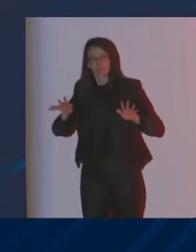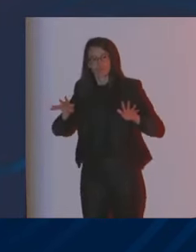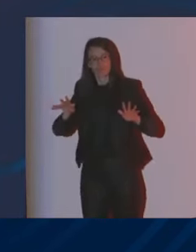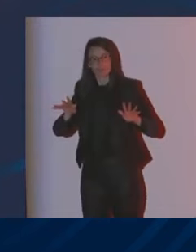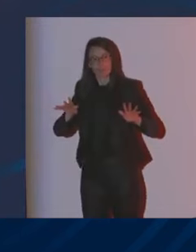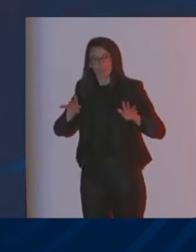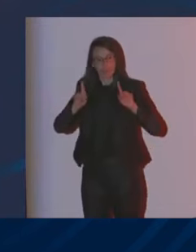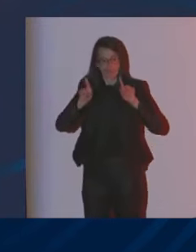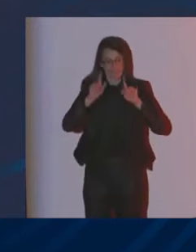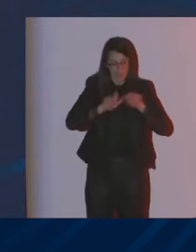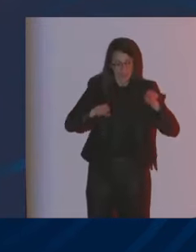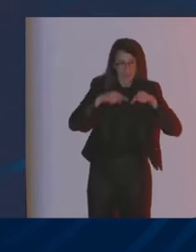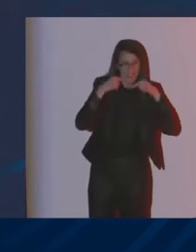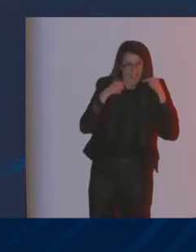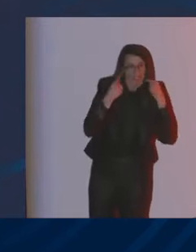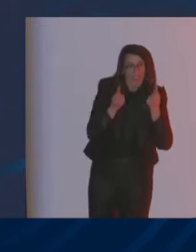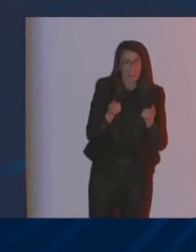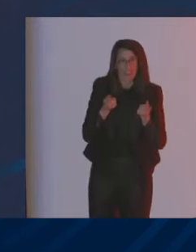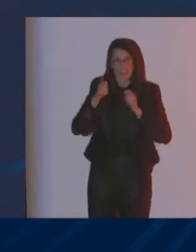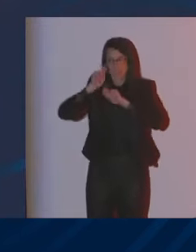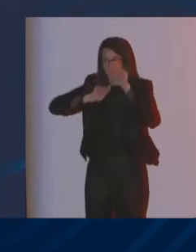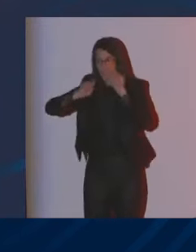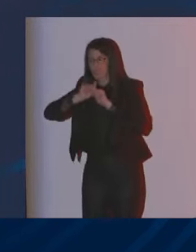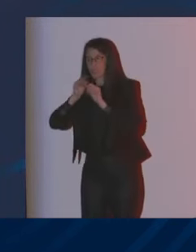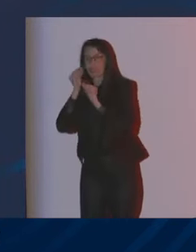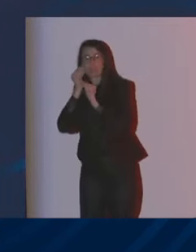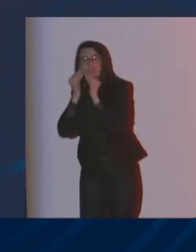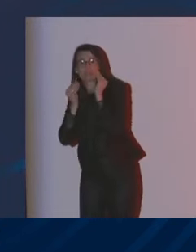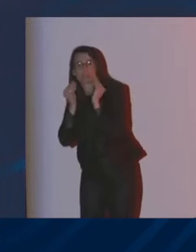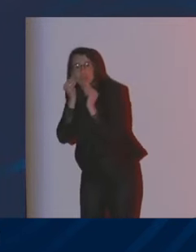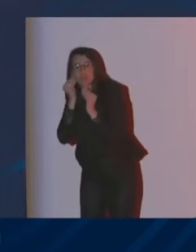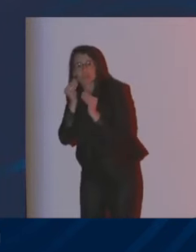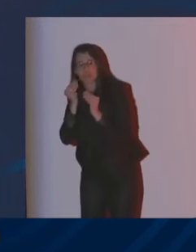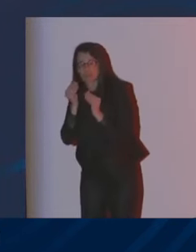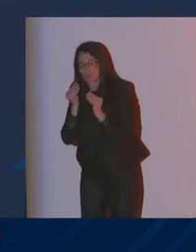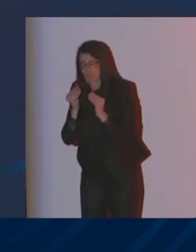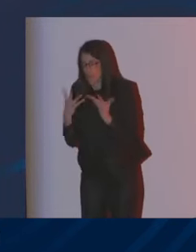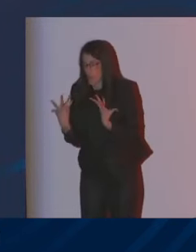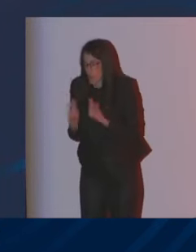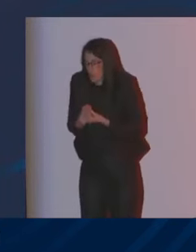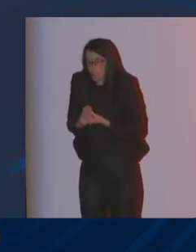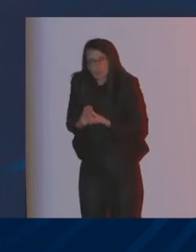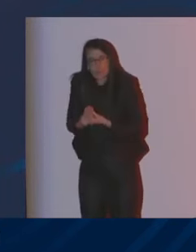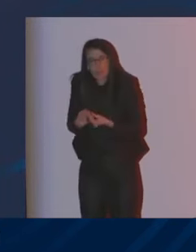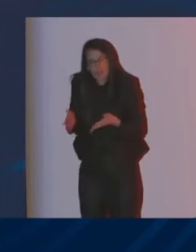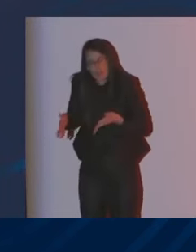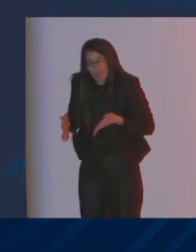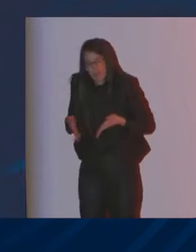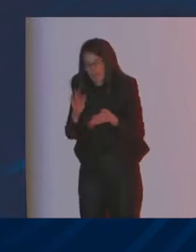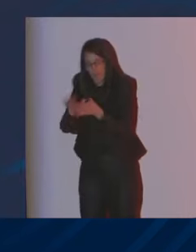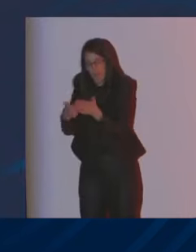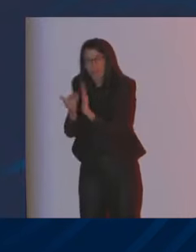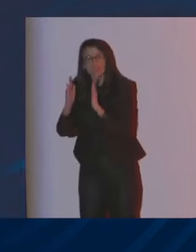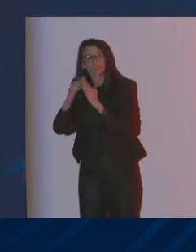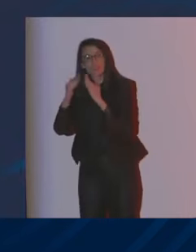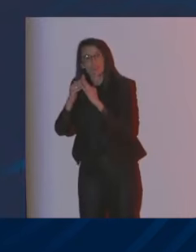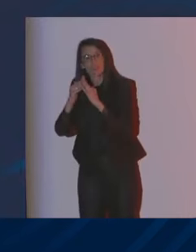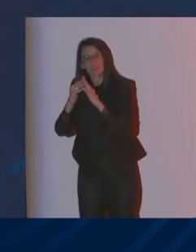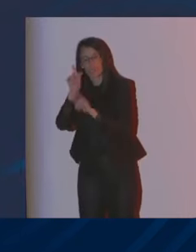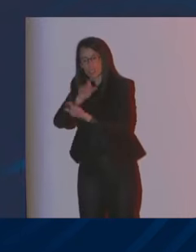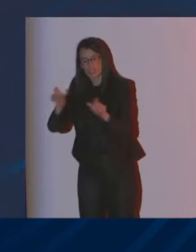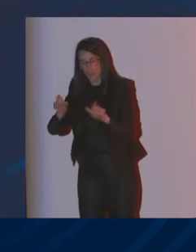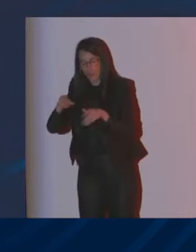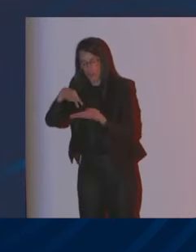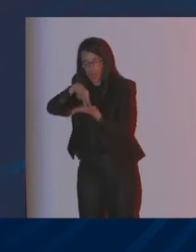provocado risas, alivianado llantos. Hemos trazado juntas el sendero de vuelta a casa para los que andaban